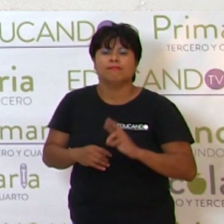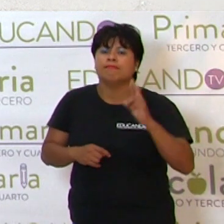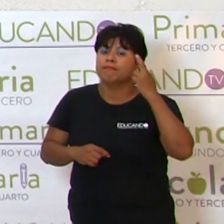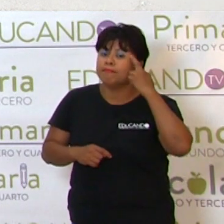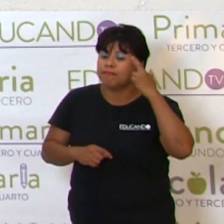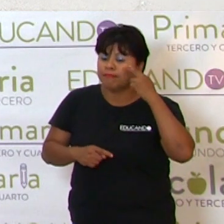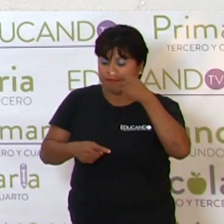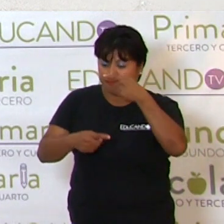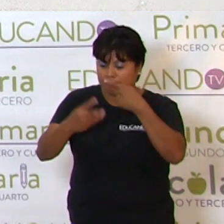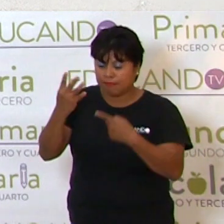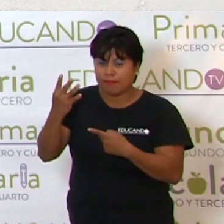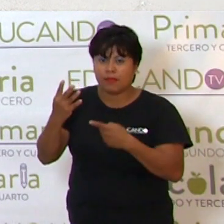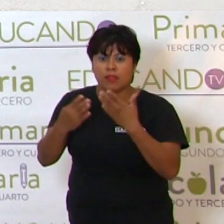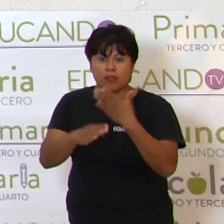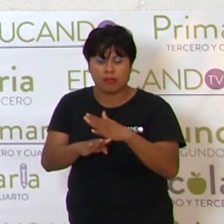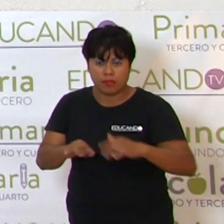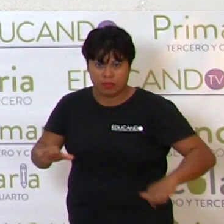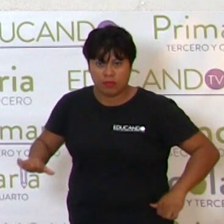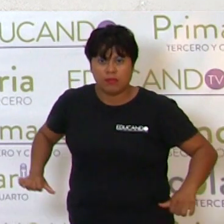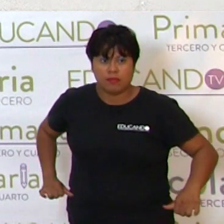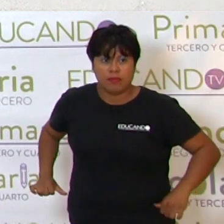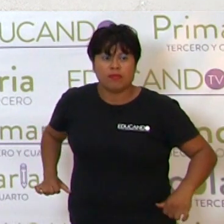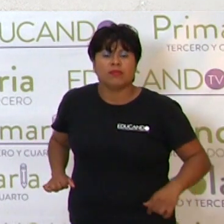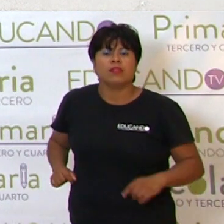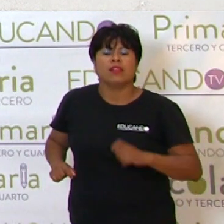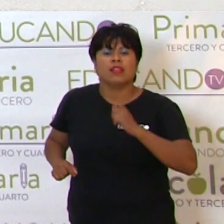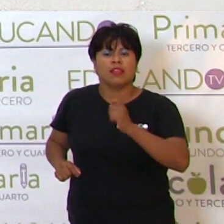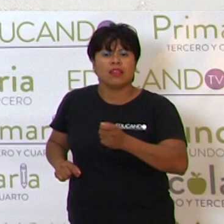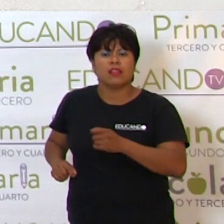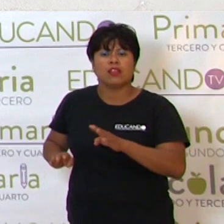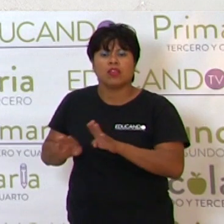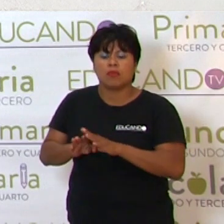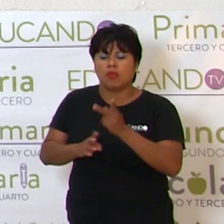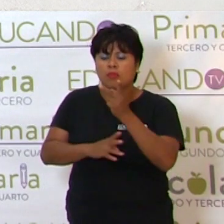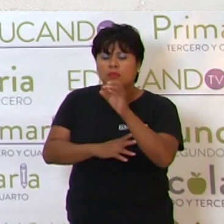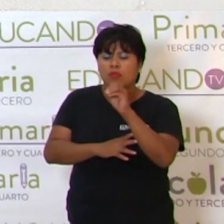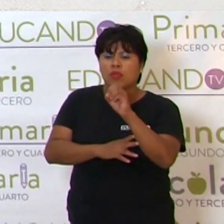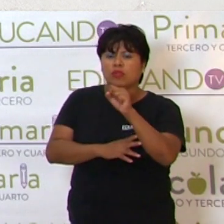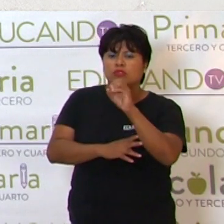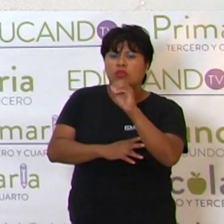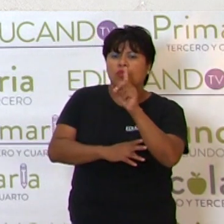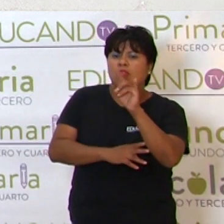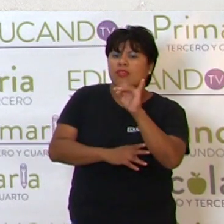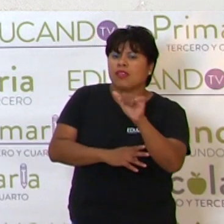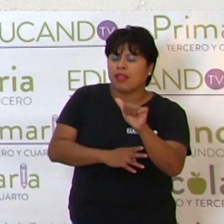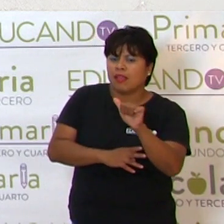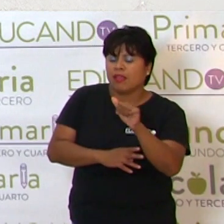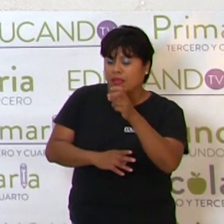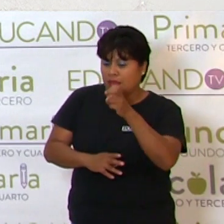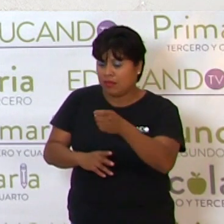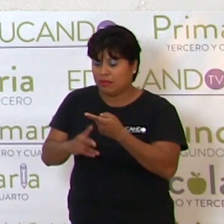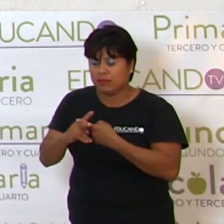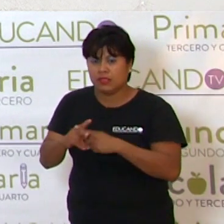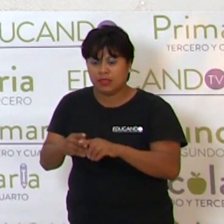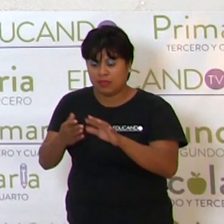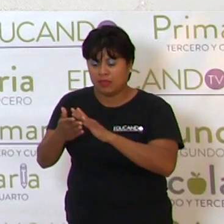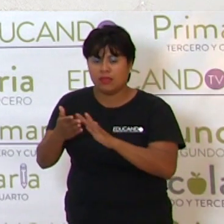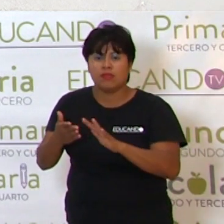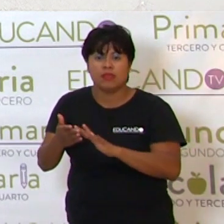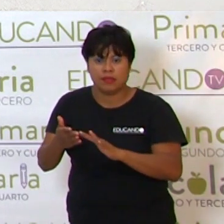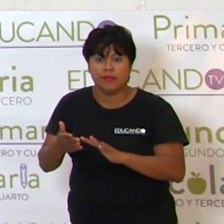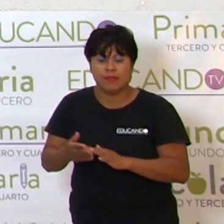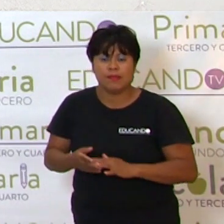Recuerden que los elementos prosódicos tiene que ver con la prosodia. Y a partir de esta lectura